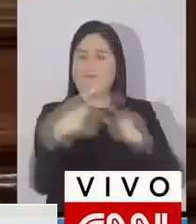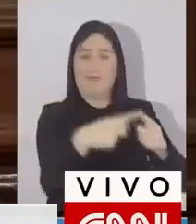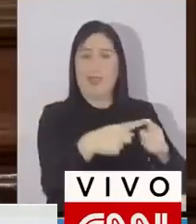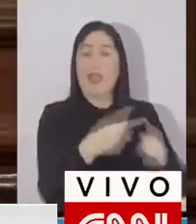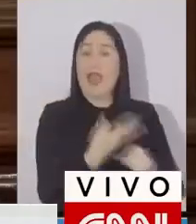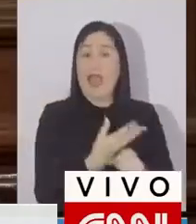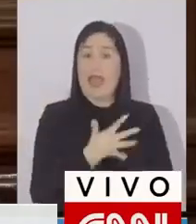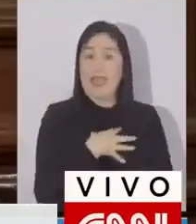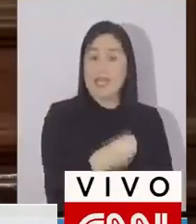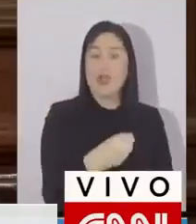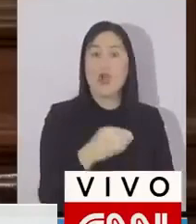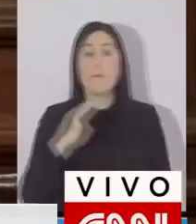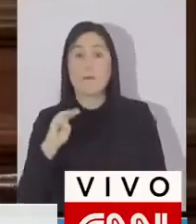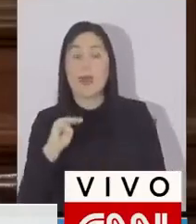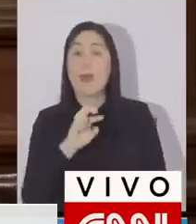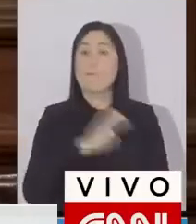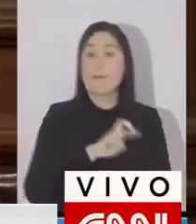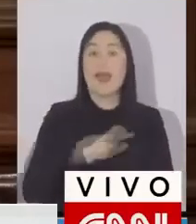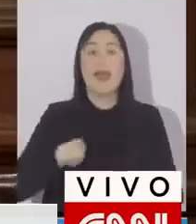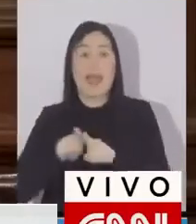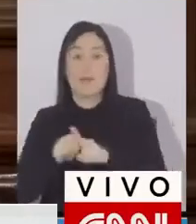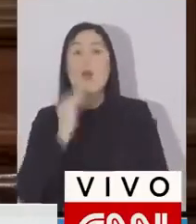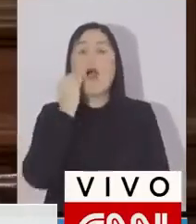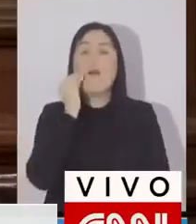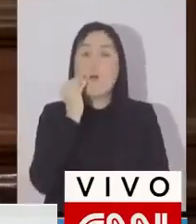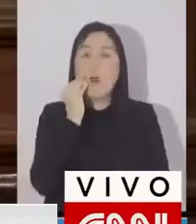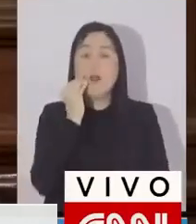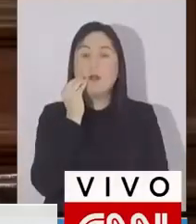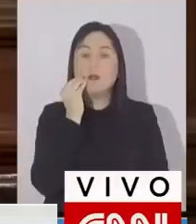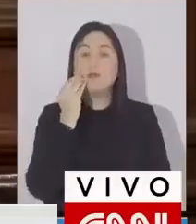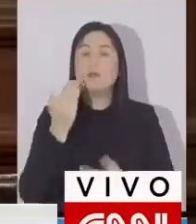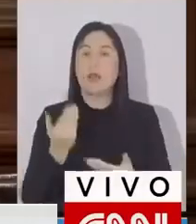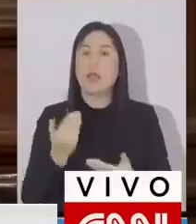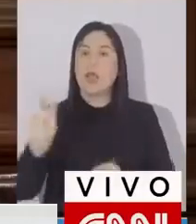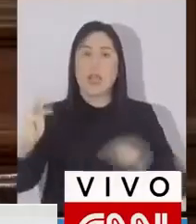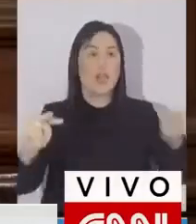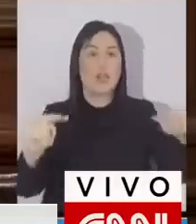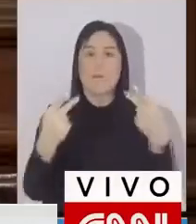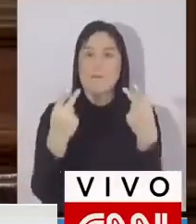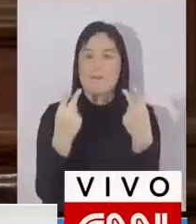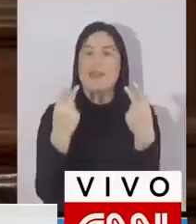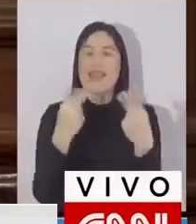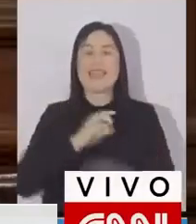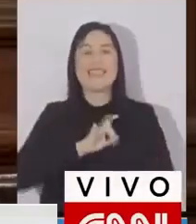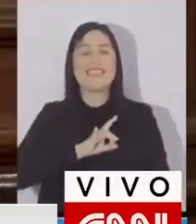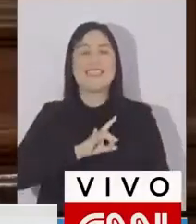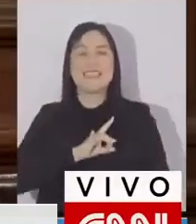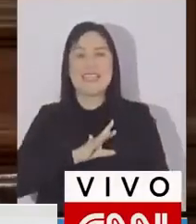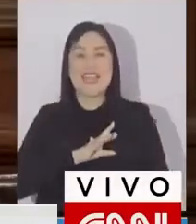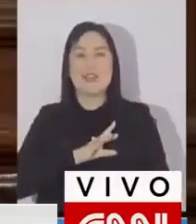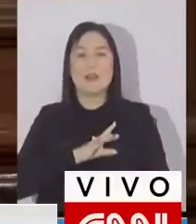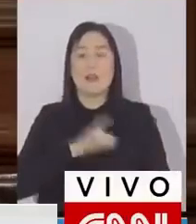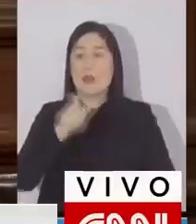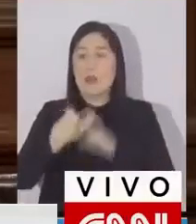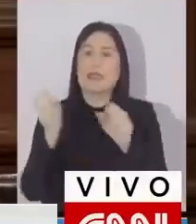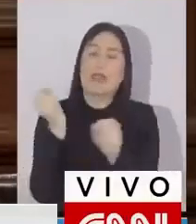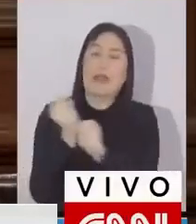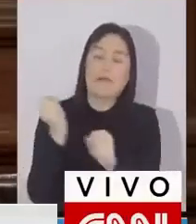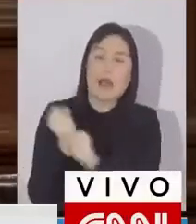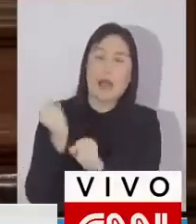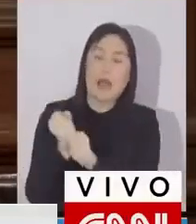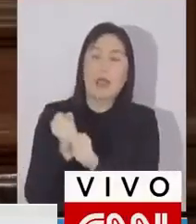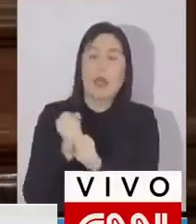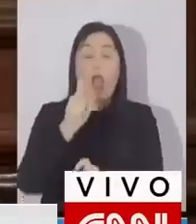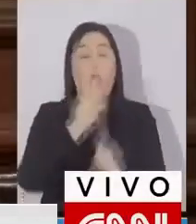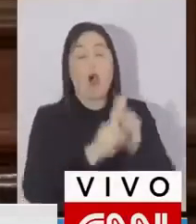padres hermanos abuelos y nos miran chilenos que están trabajando otros cesantes